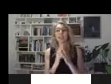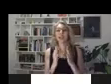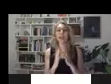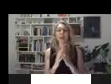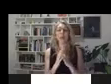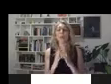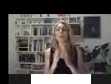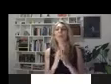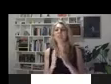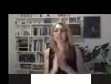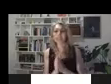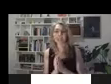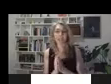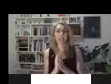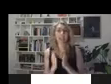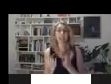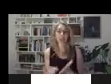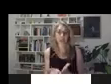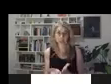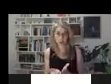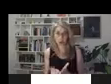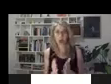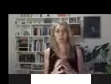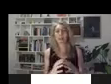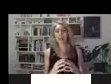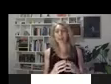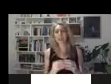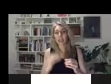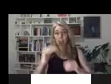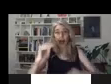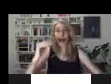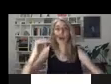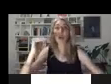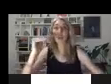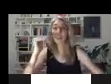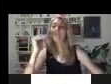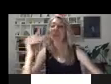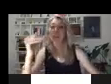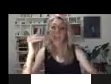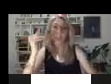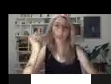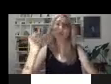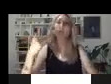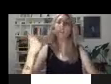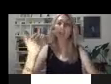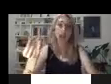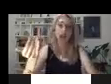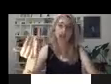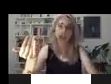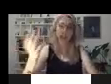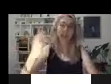descuento sea un porcentaje razonado para que ese precio que